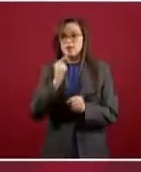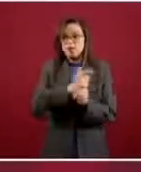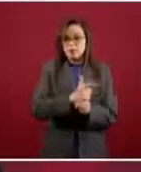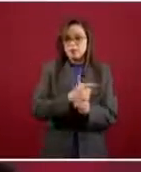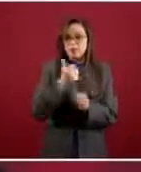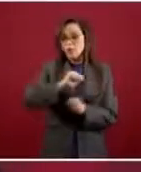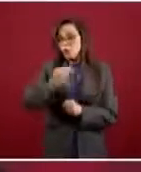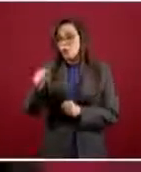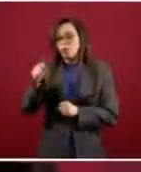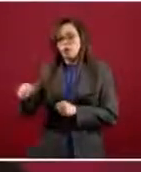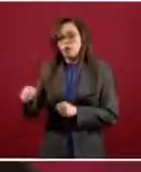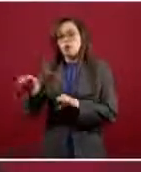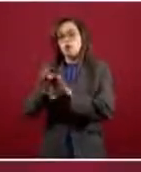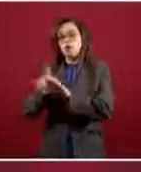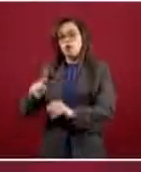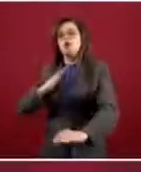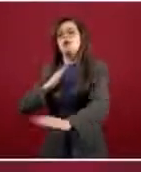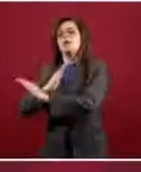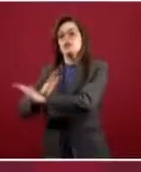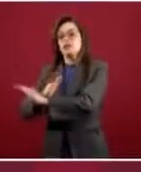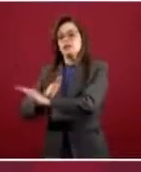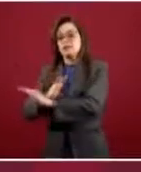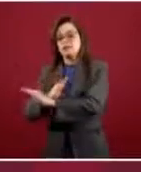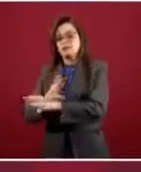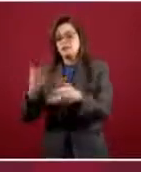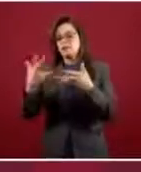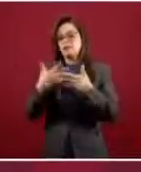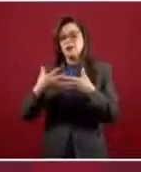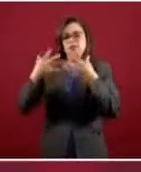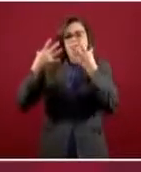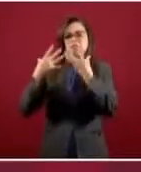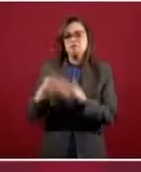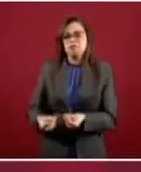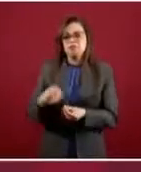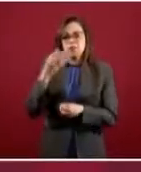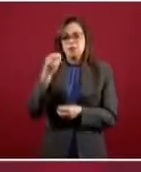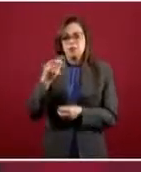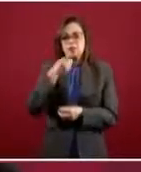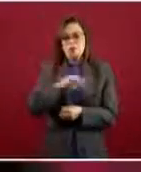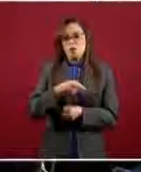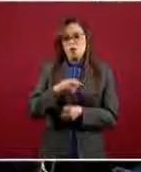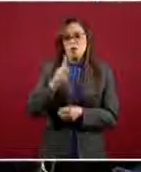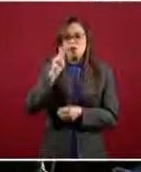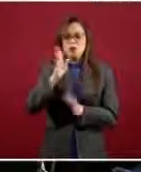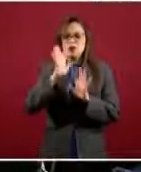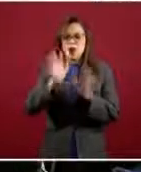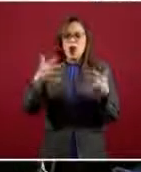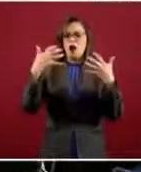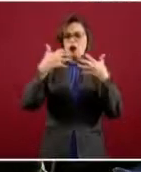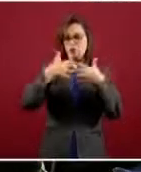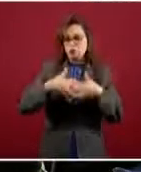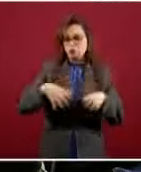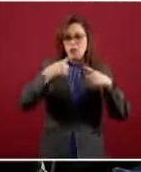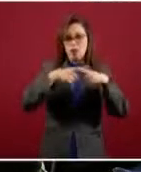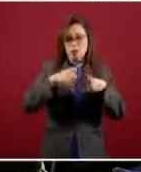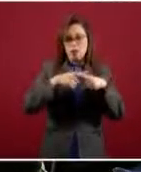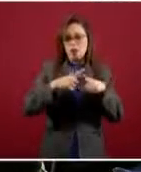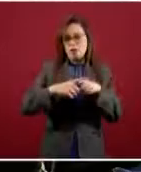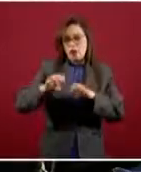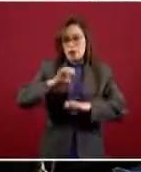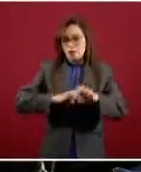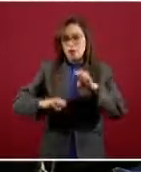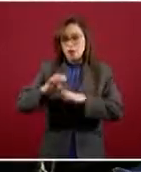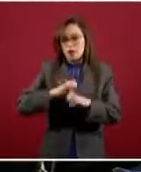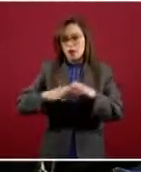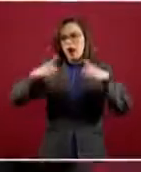anticuerpos contra el virus. Y hay más de una docena de pruebas que ya se han fabricado por distintas compañías grandes, medianas y